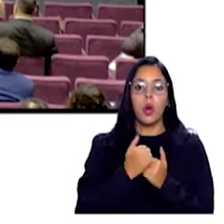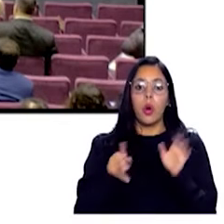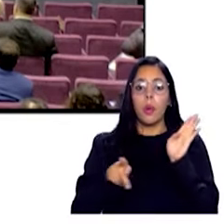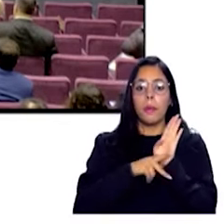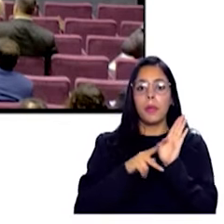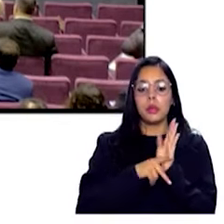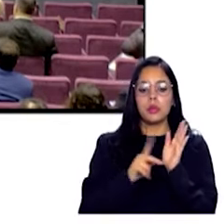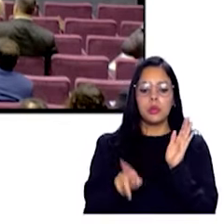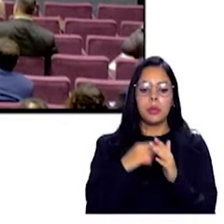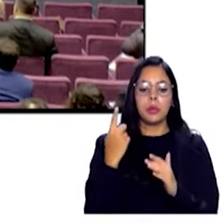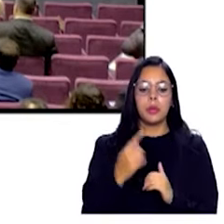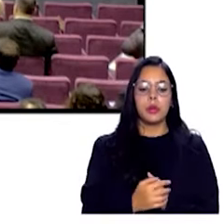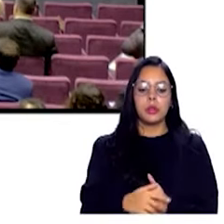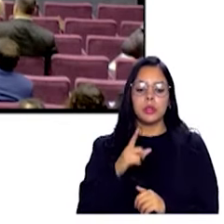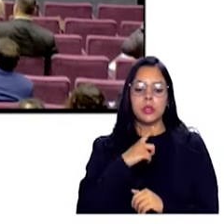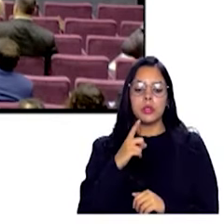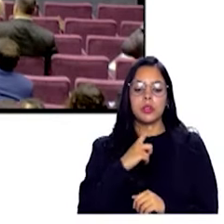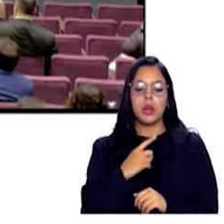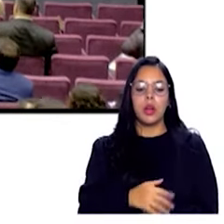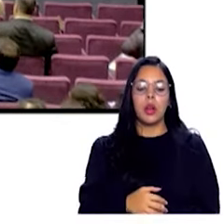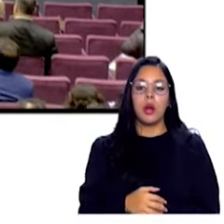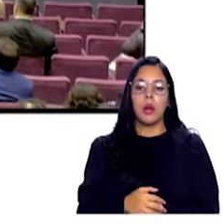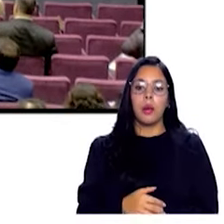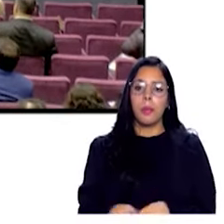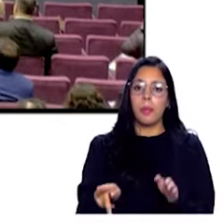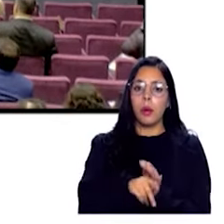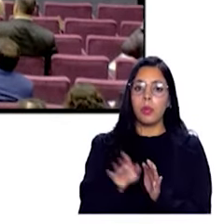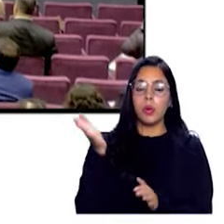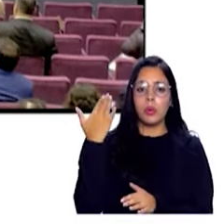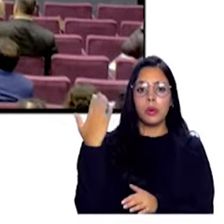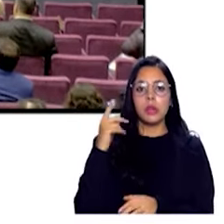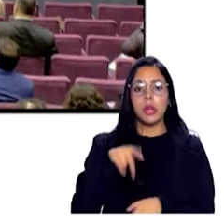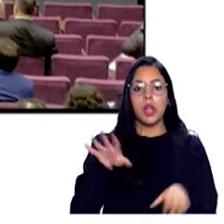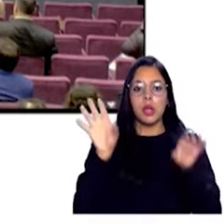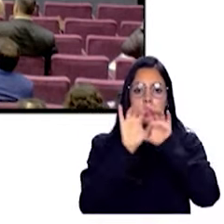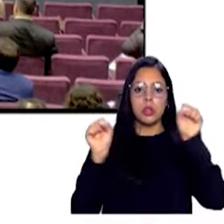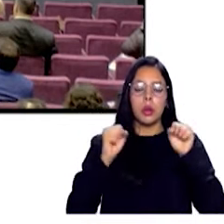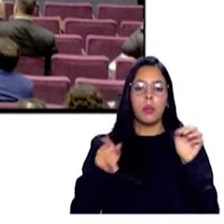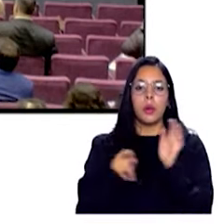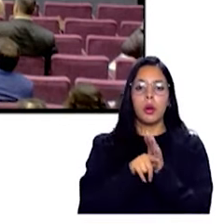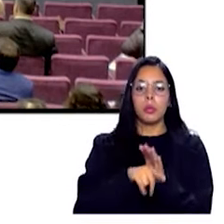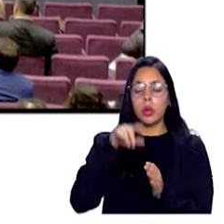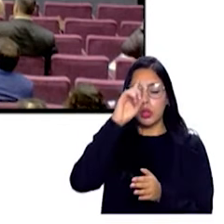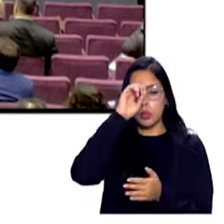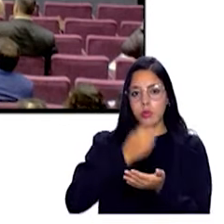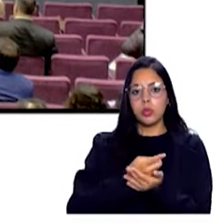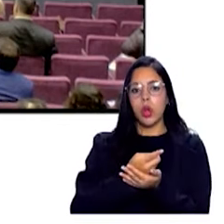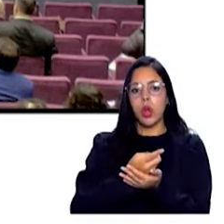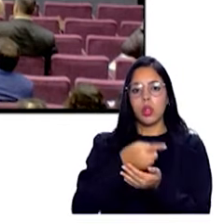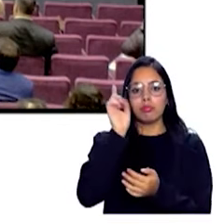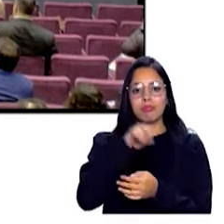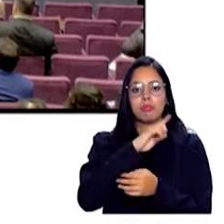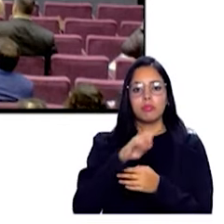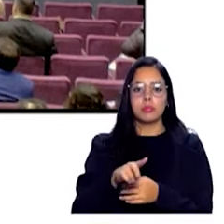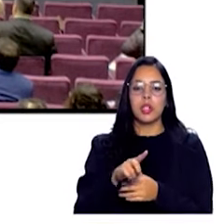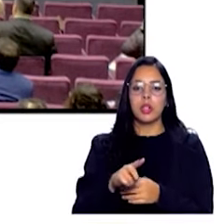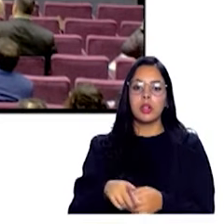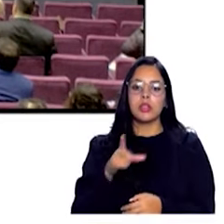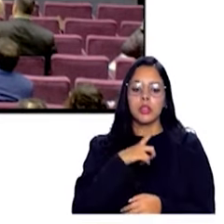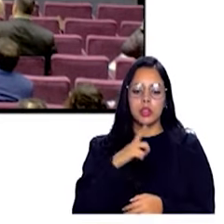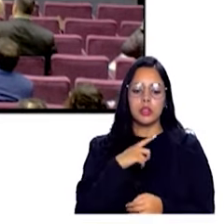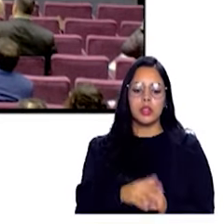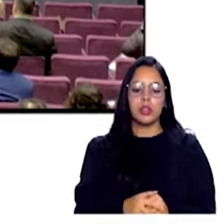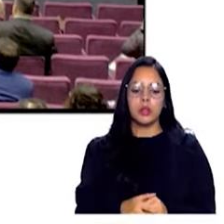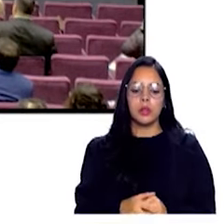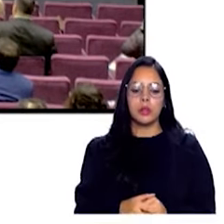regim lo primero er un tribunal de cas que era trib alredor del lable